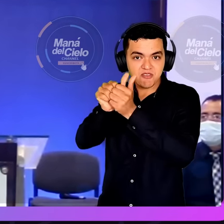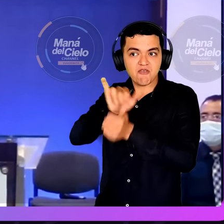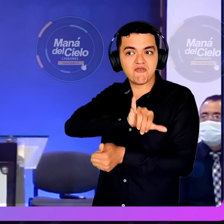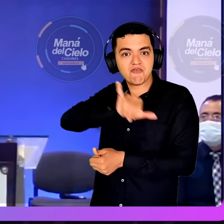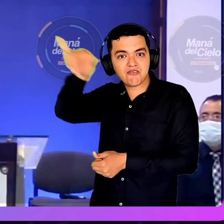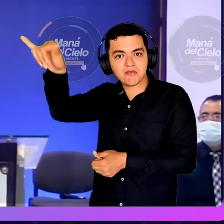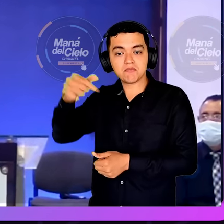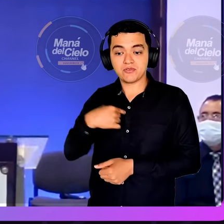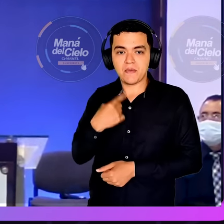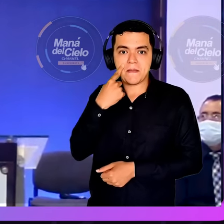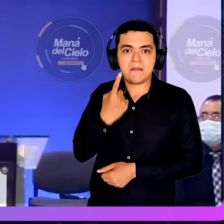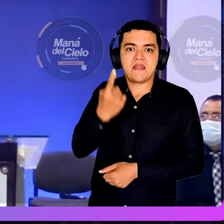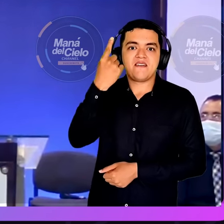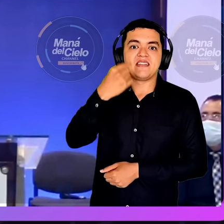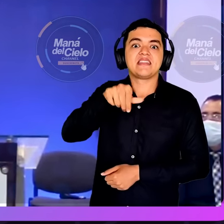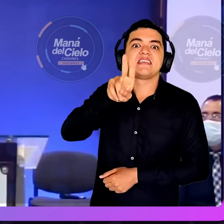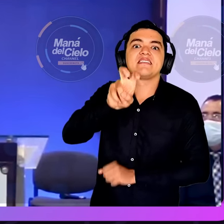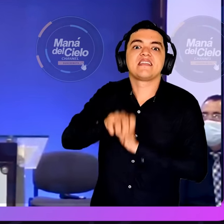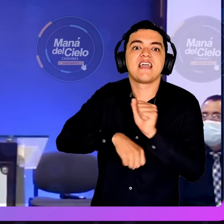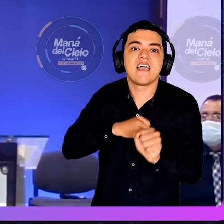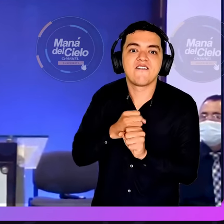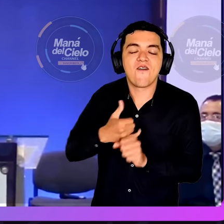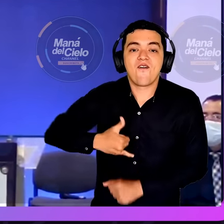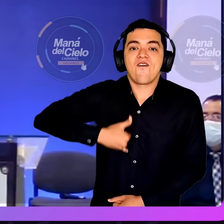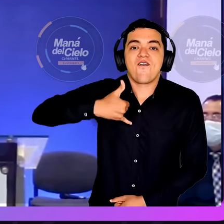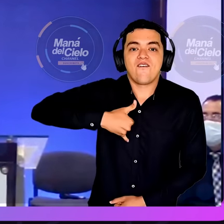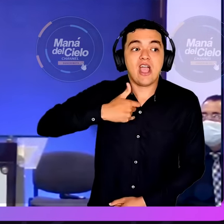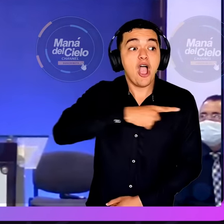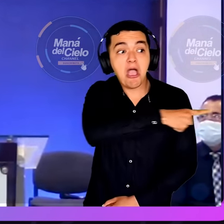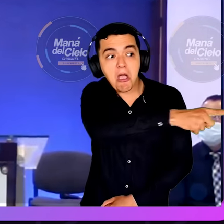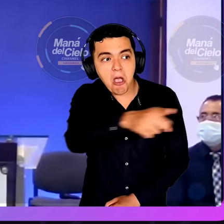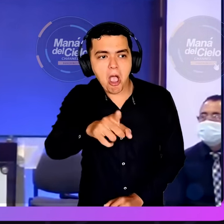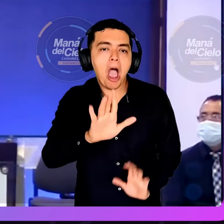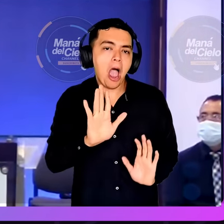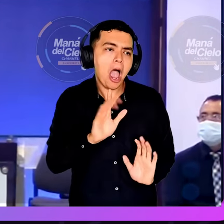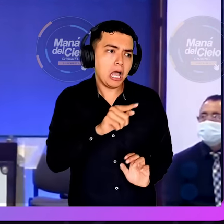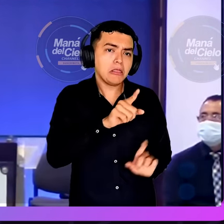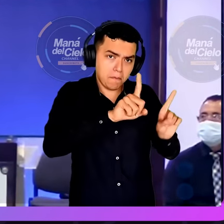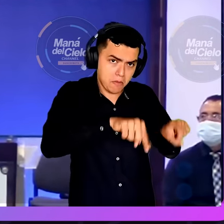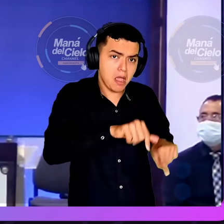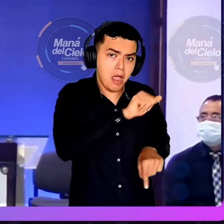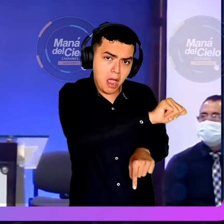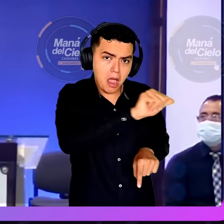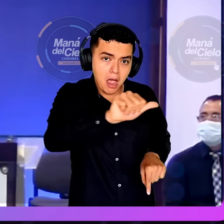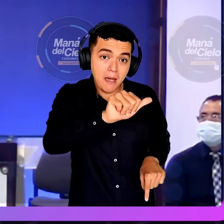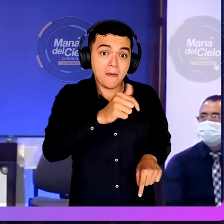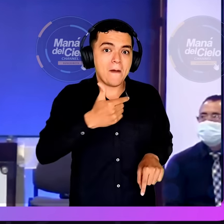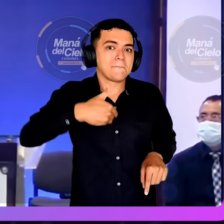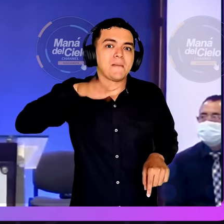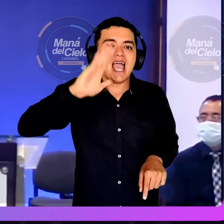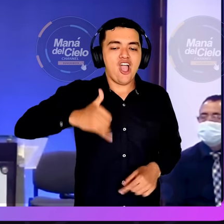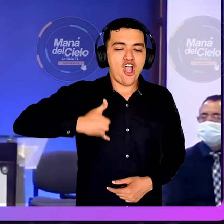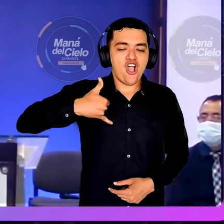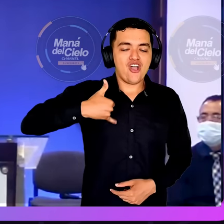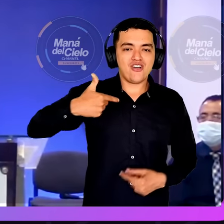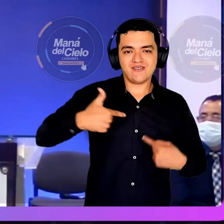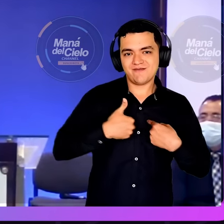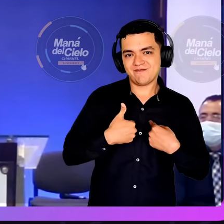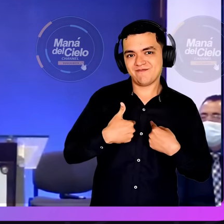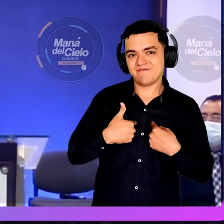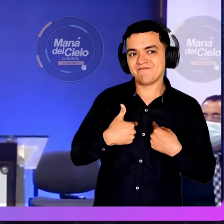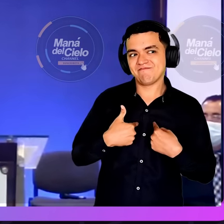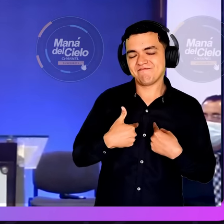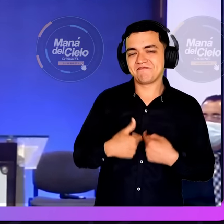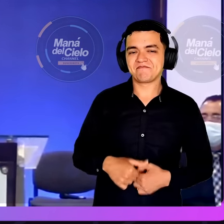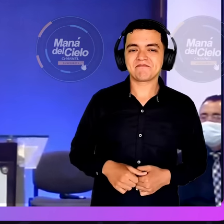salido, de 17 años. Yo siempre que salí una misionera, yo estoy preguntando la edad, a ver quién me gana. Y hasta ahora yo en estos 50 años